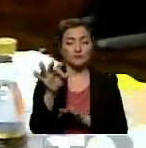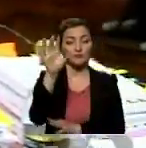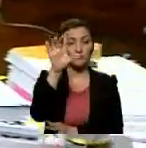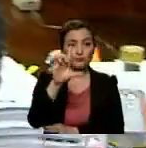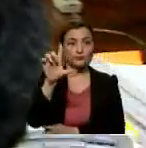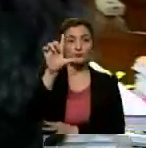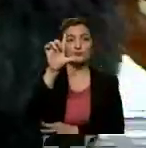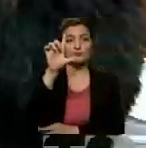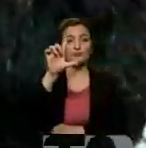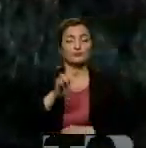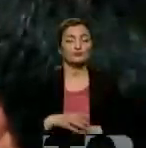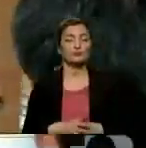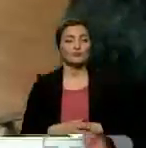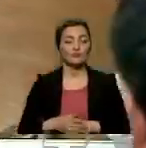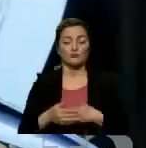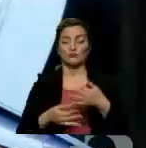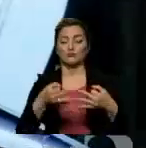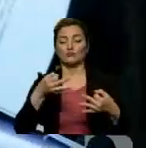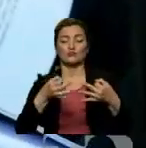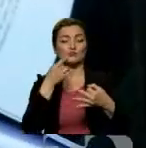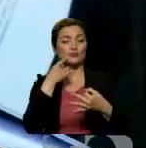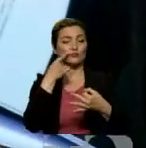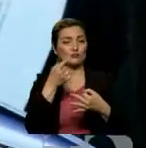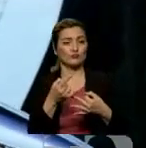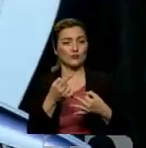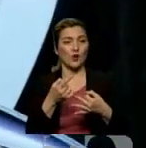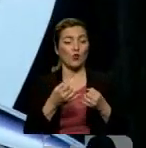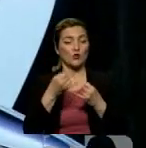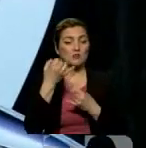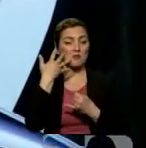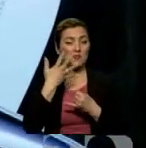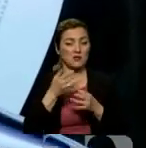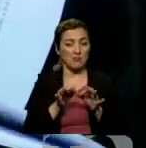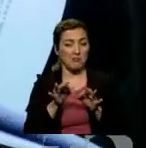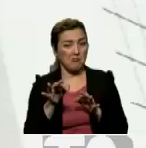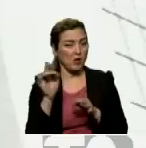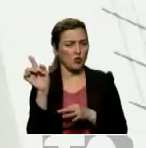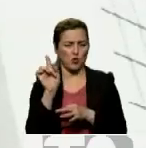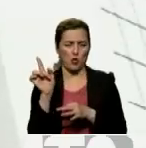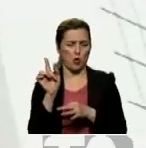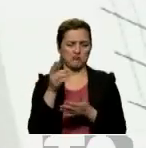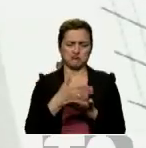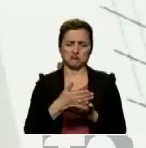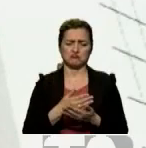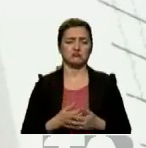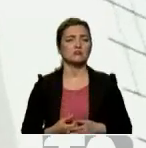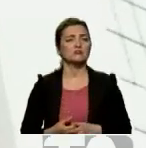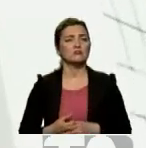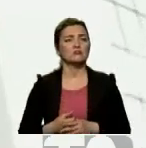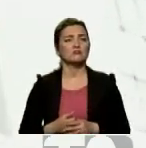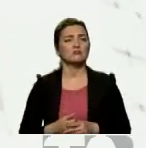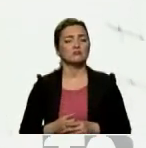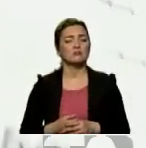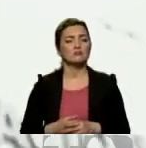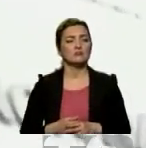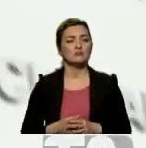este lunes. El tribunal había dicho que esta última fecha era impostergable. En Quito, Paul Coello, 24